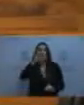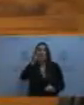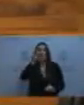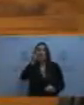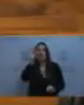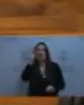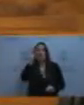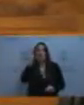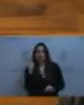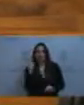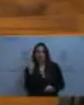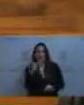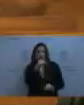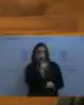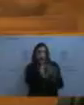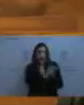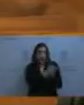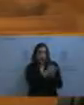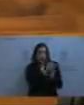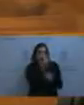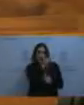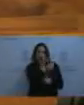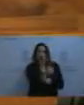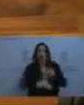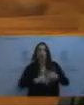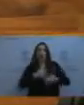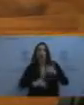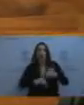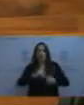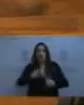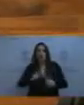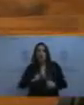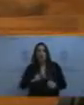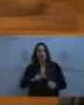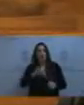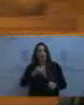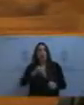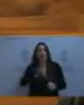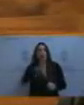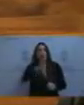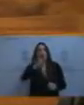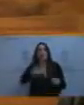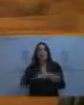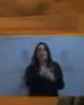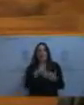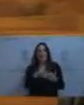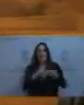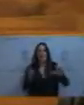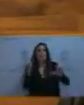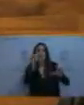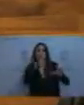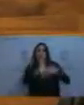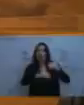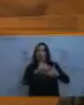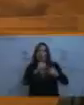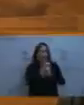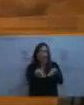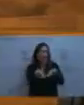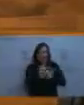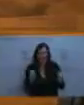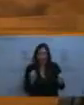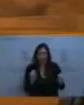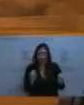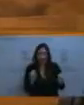aquí su compañero. Se procedió al proceso de selección de director gerente que concluyó en julio de 2016. No figura nada de dicho proceso en la página web,